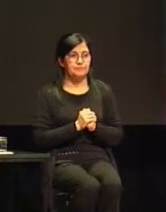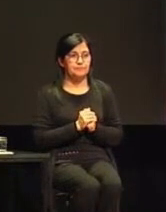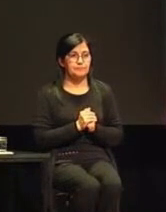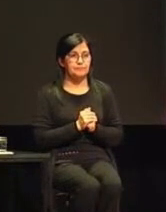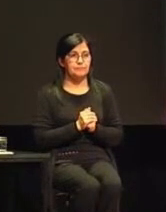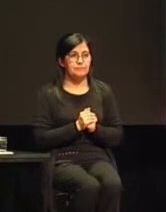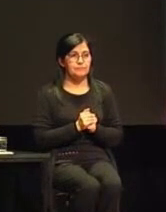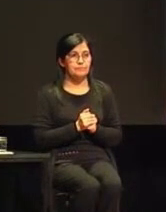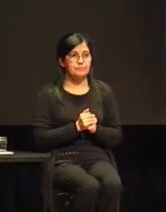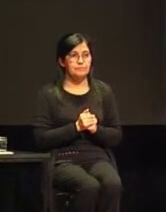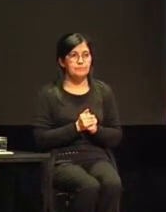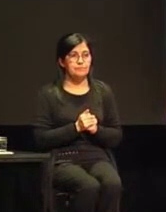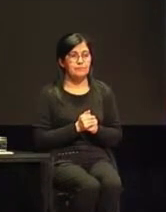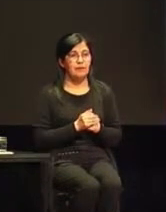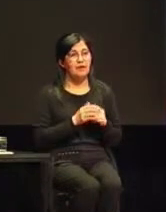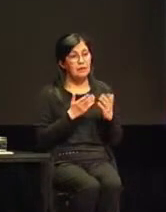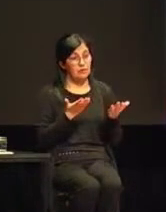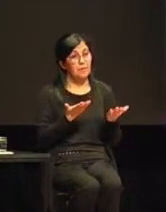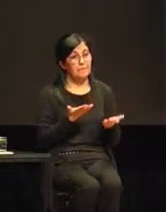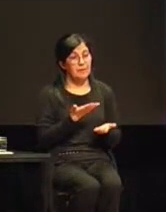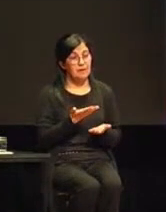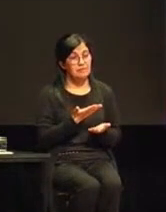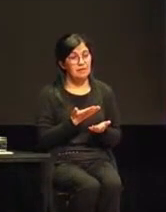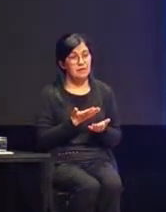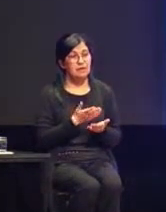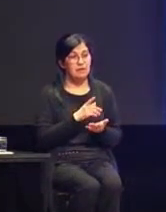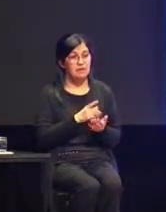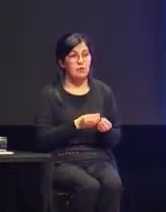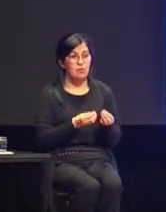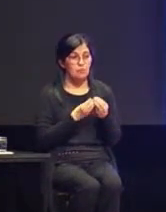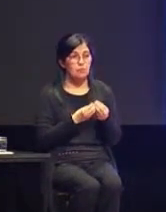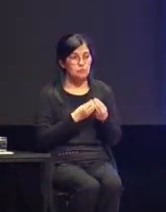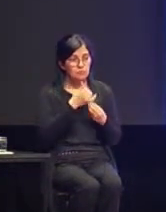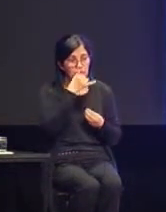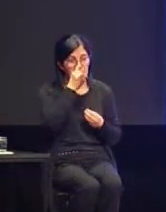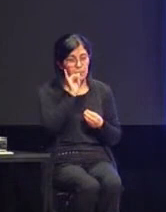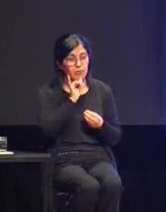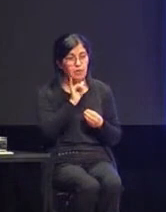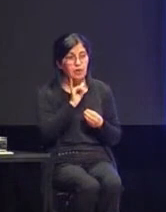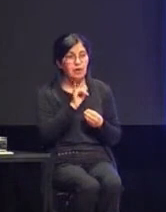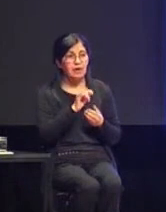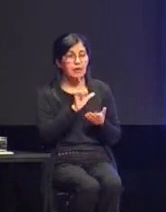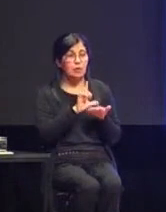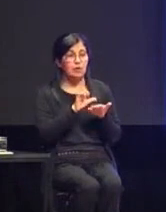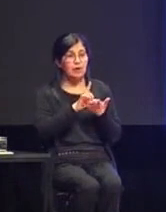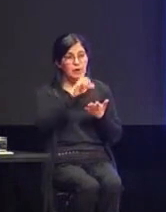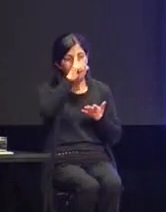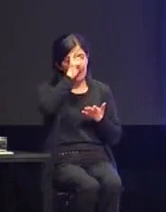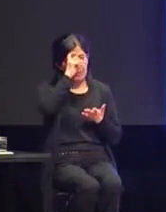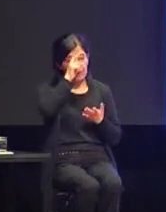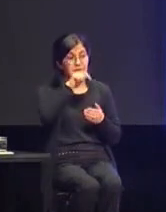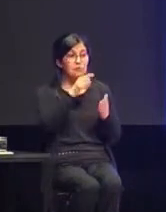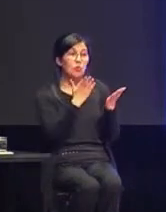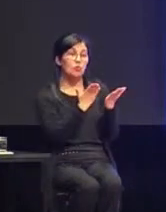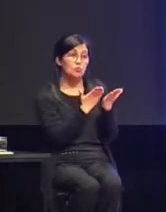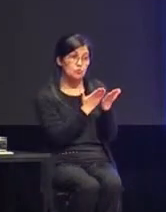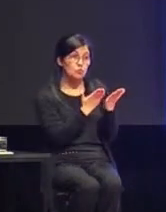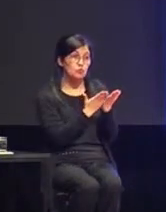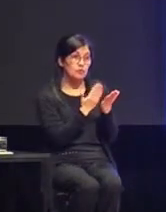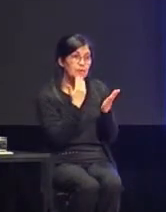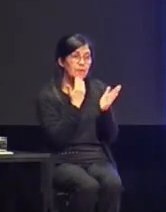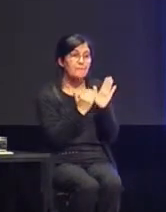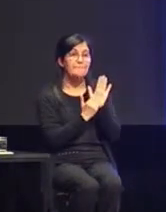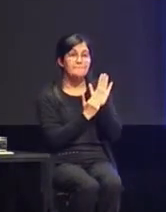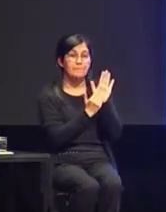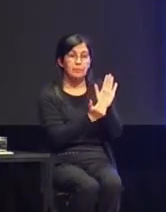Así que esto pasa, y pasa con bastante frecuencia a nivel hospitalario. Y esto es un estudio que también quiero